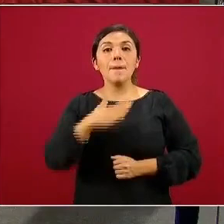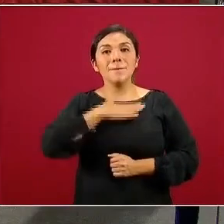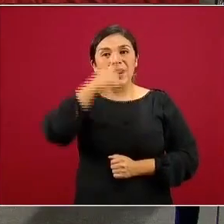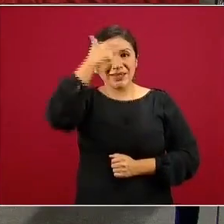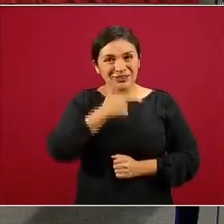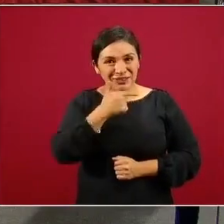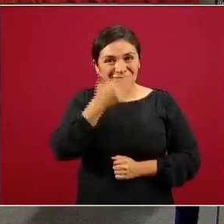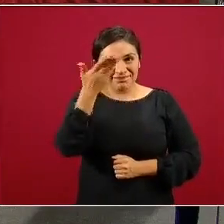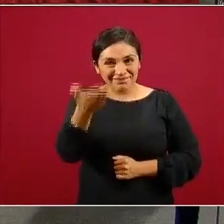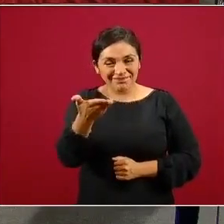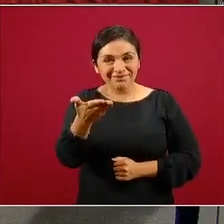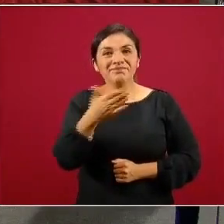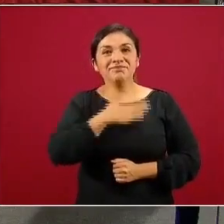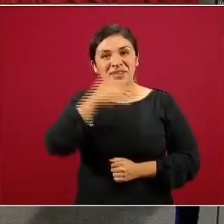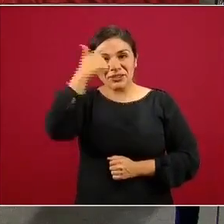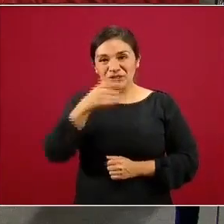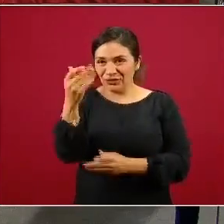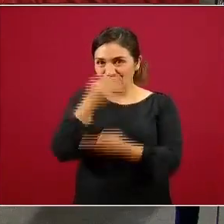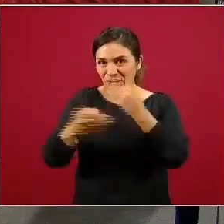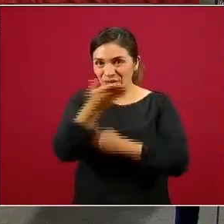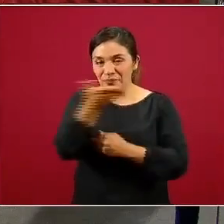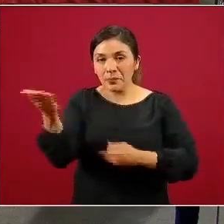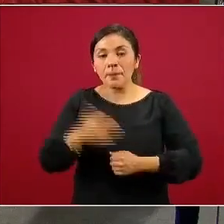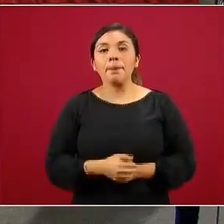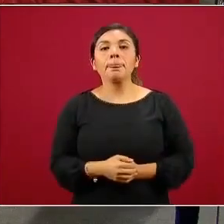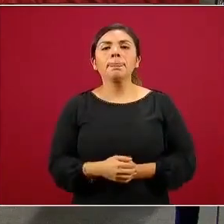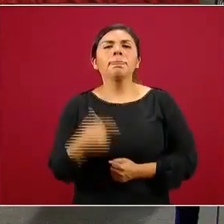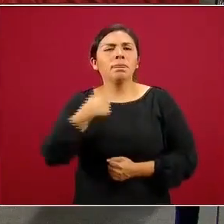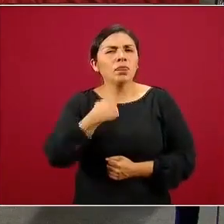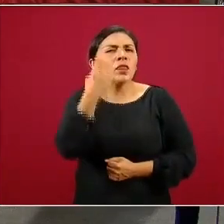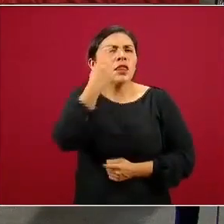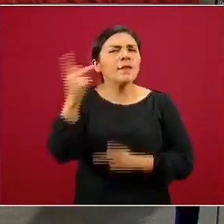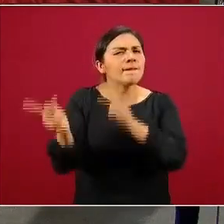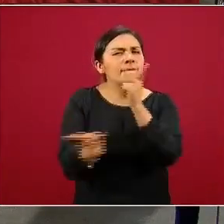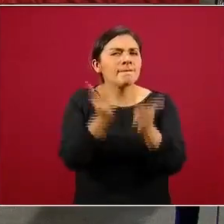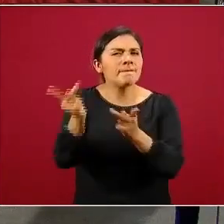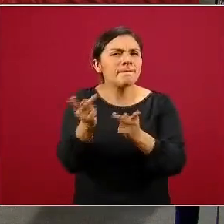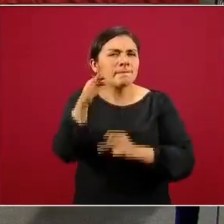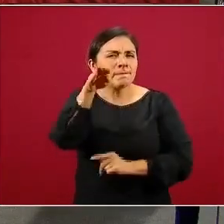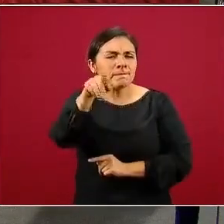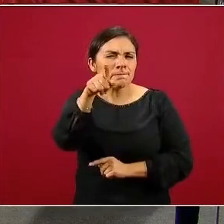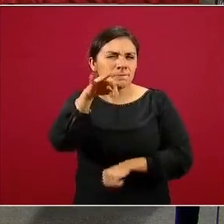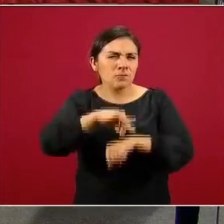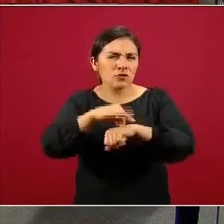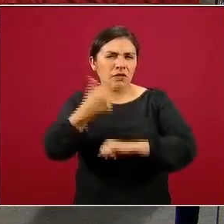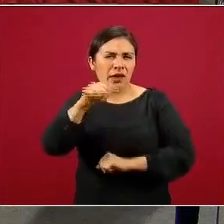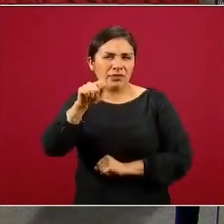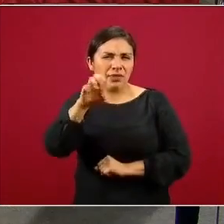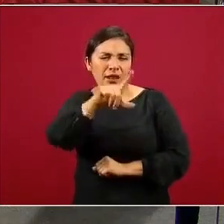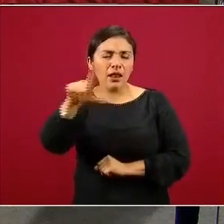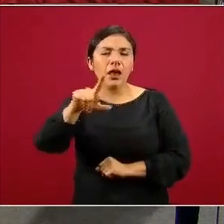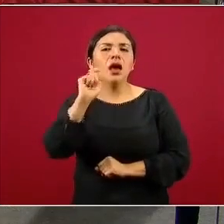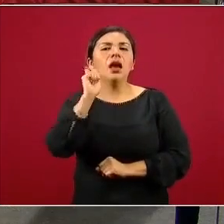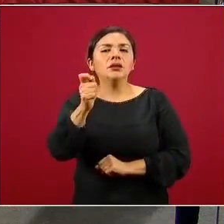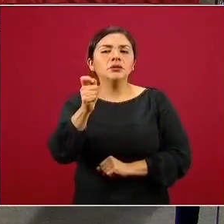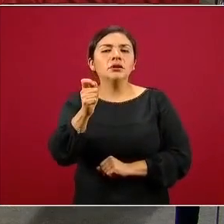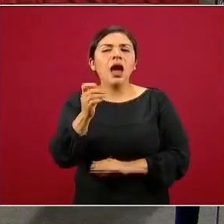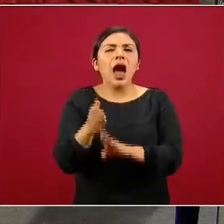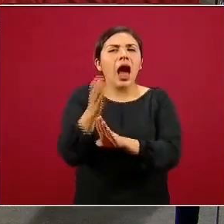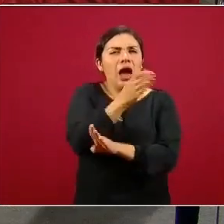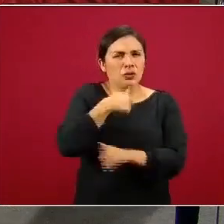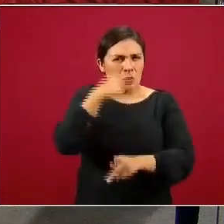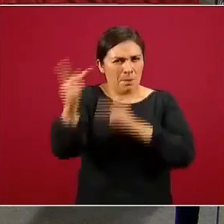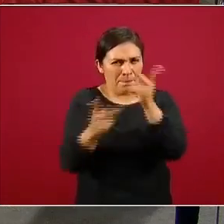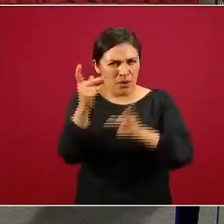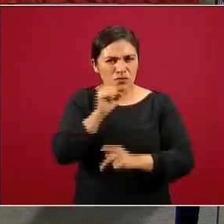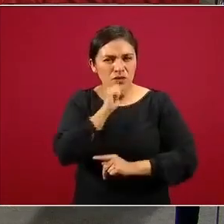Buenas noches, doctor Gatell. Buenas noches, doctores. Una pregunta, doctor Gatell, al respecto de una pregunta anterior que yo